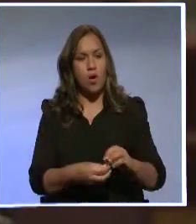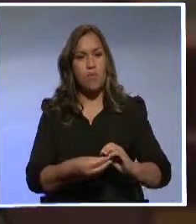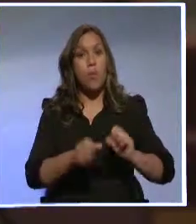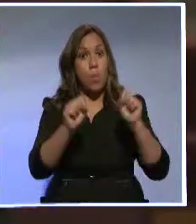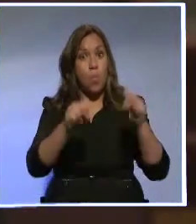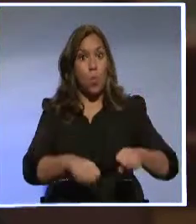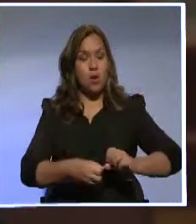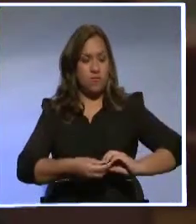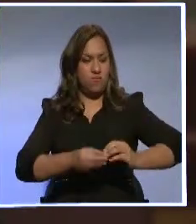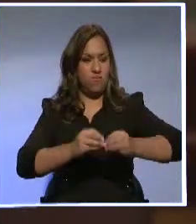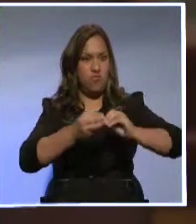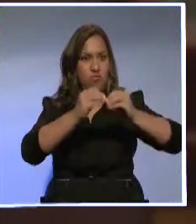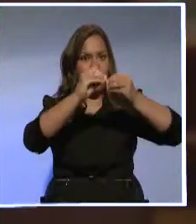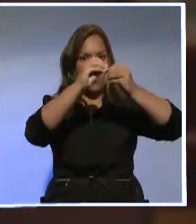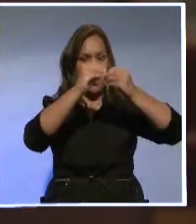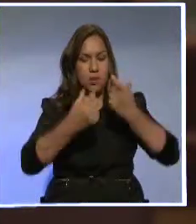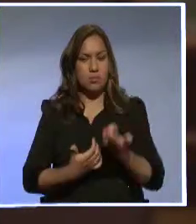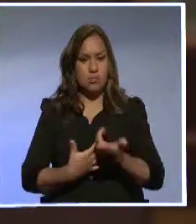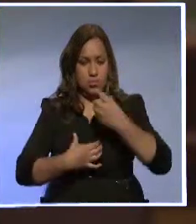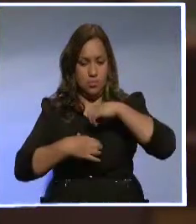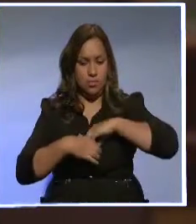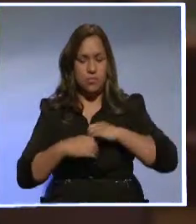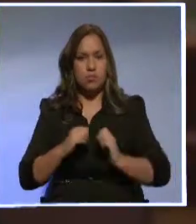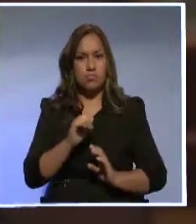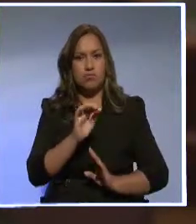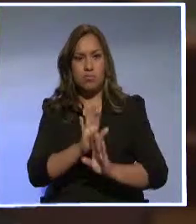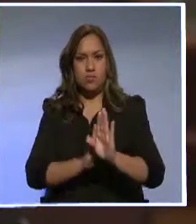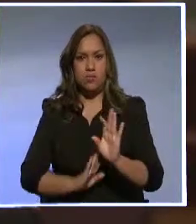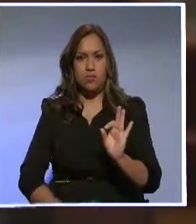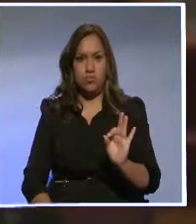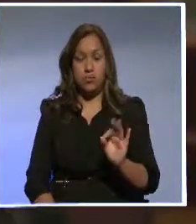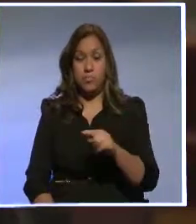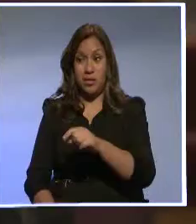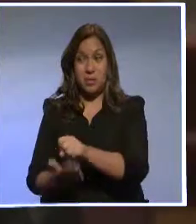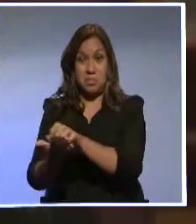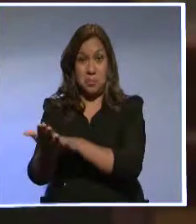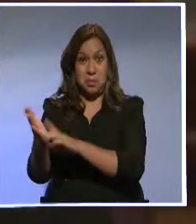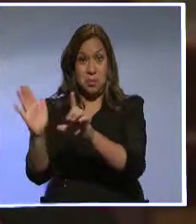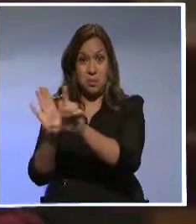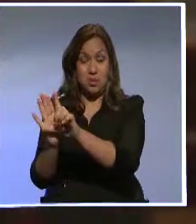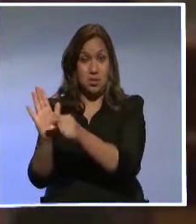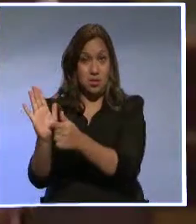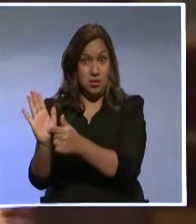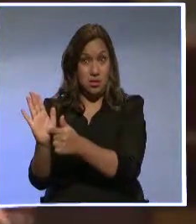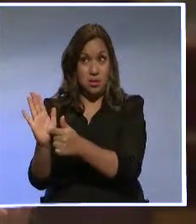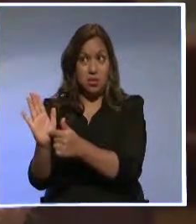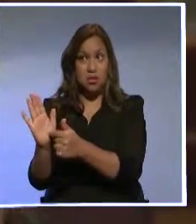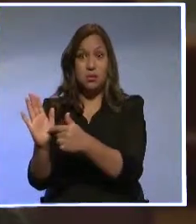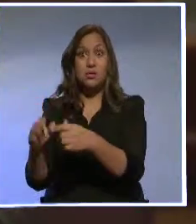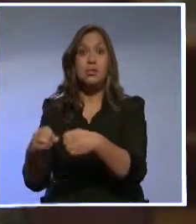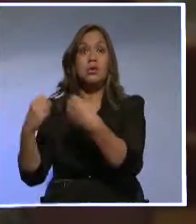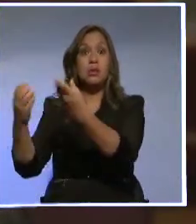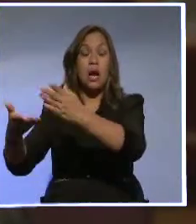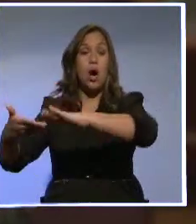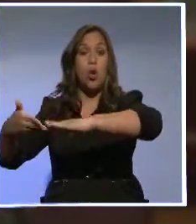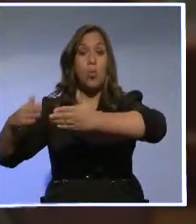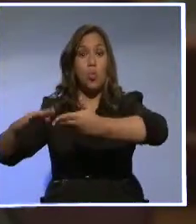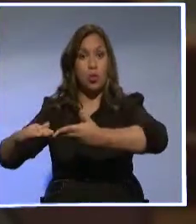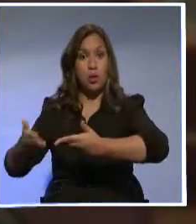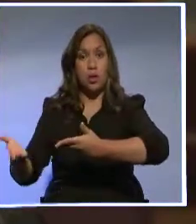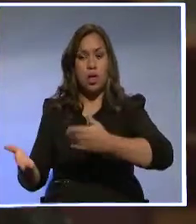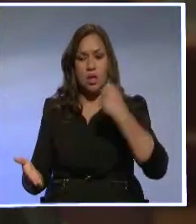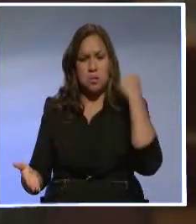las familias y este proyecto de ley pretende de alguna manera a las comunidades la